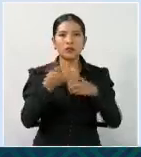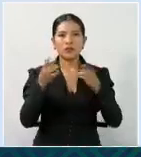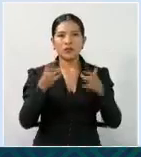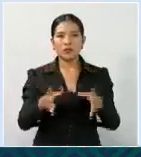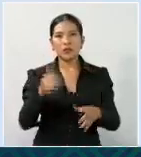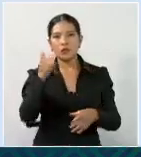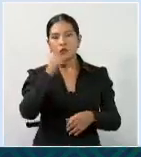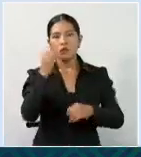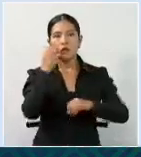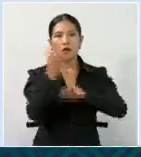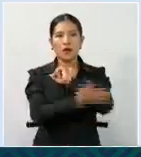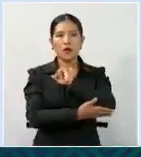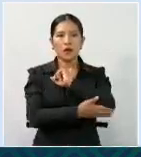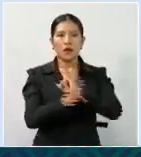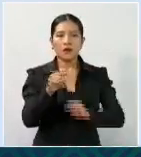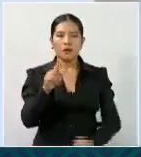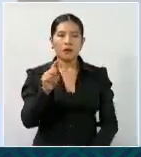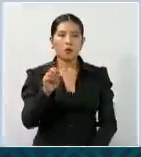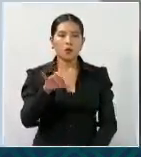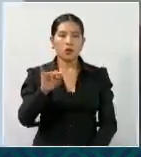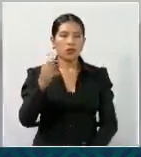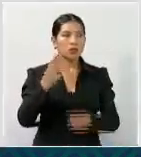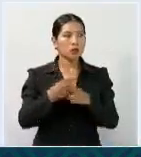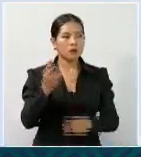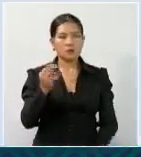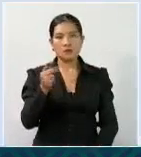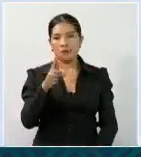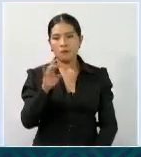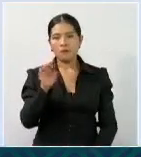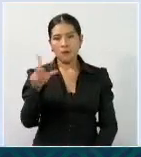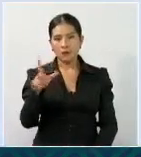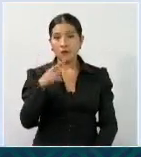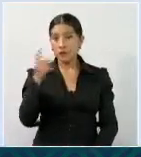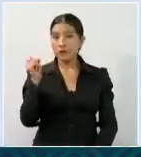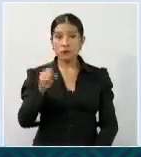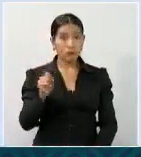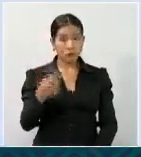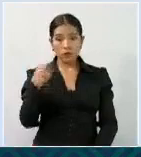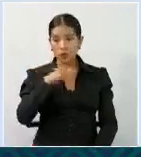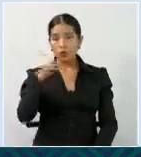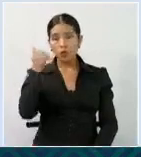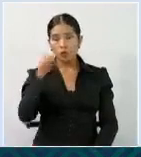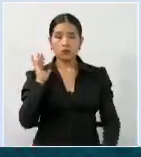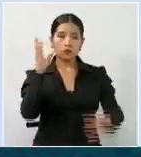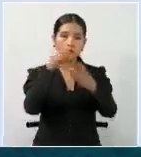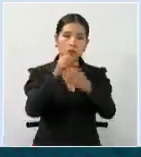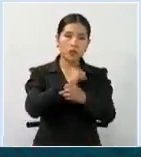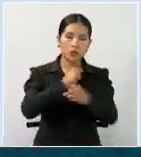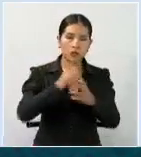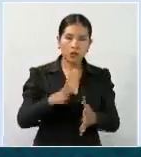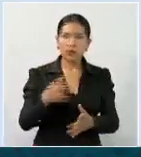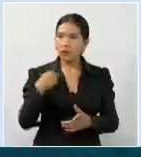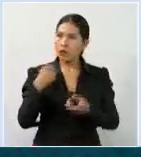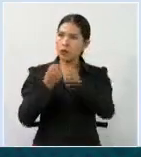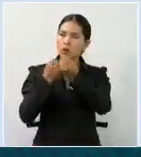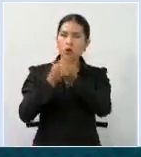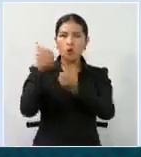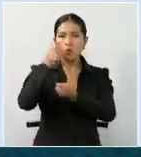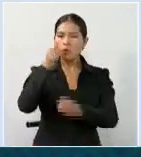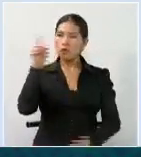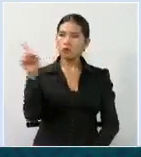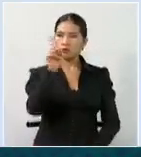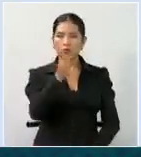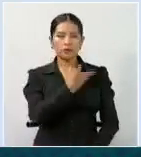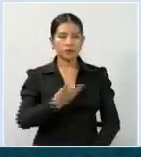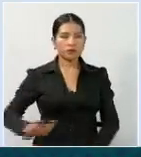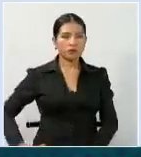Mujeres Campesinas, Bartolina Sisa, Maribel Ábalos. Efectivamente, nosotros como mujeres pues apoyamos a que una mujer también pueda ocupar esos